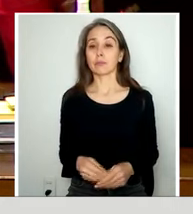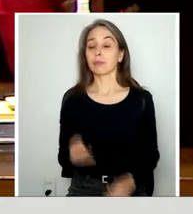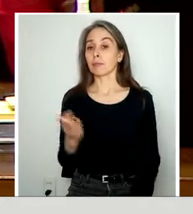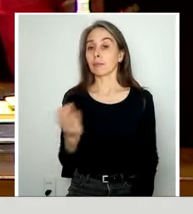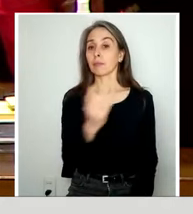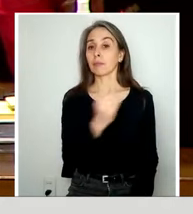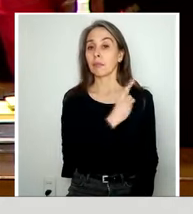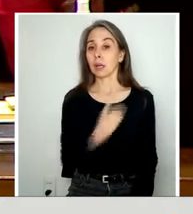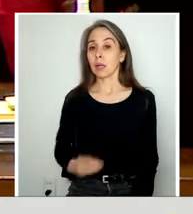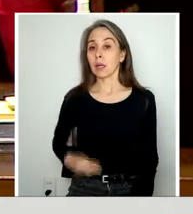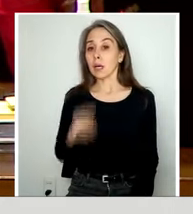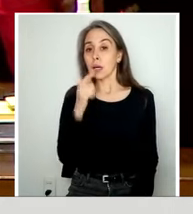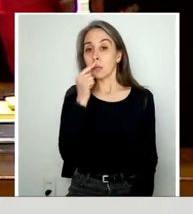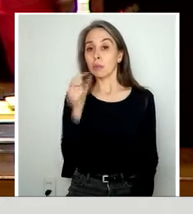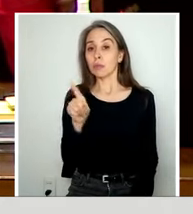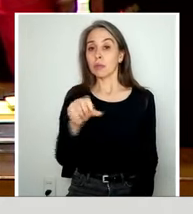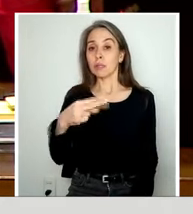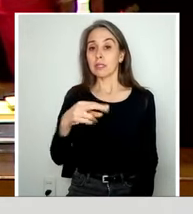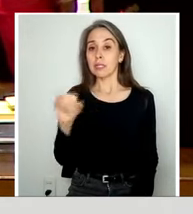reglamento